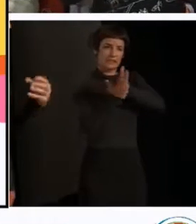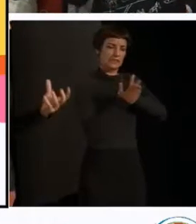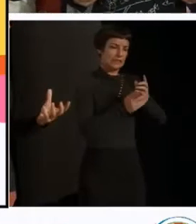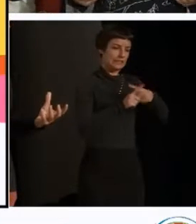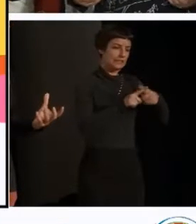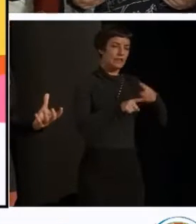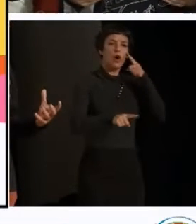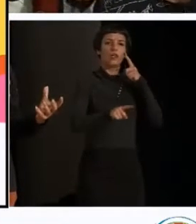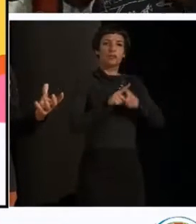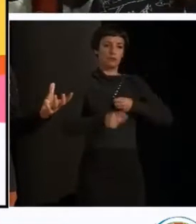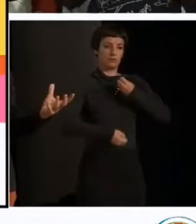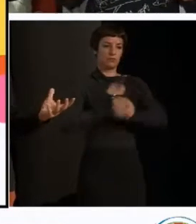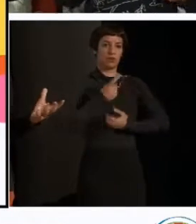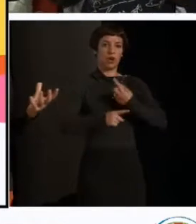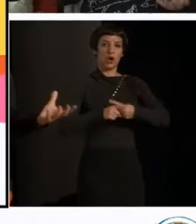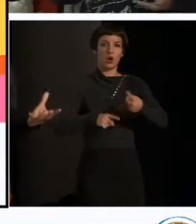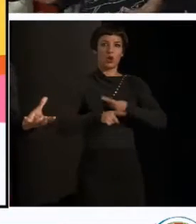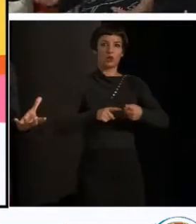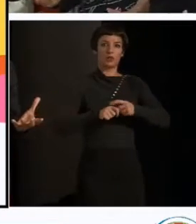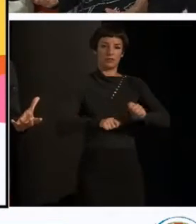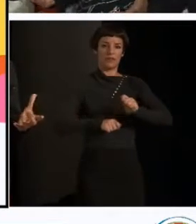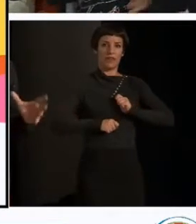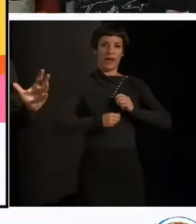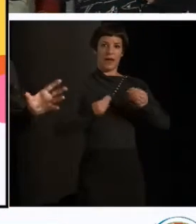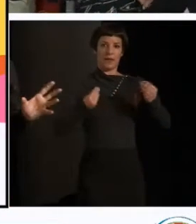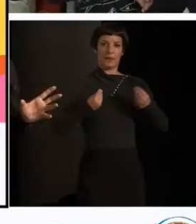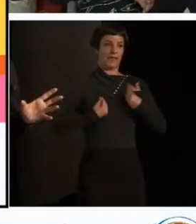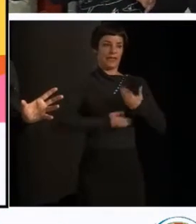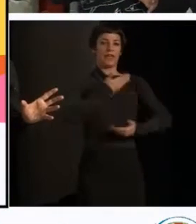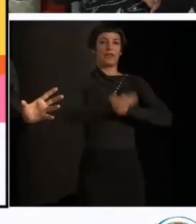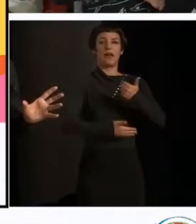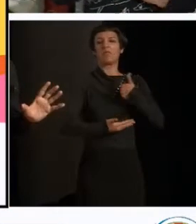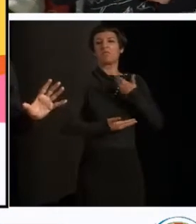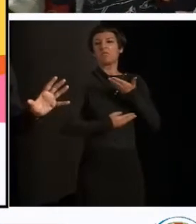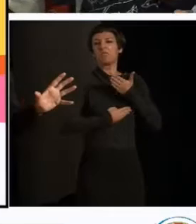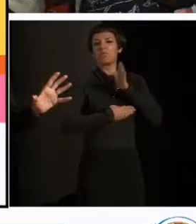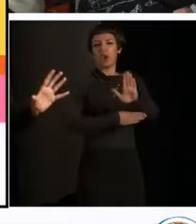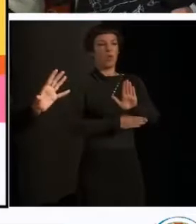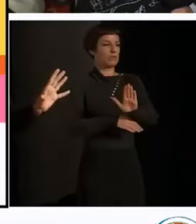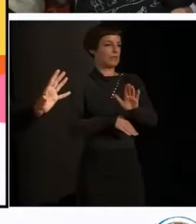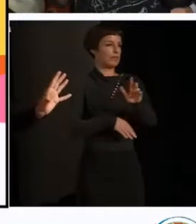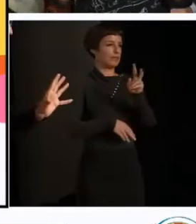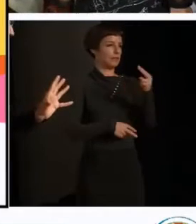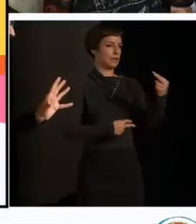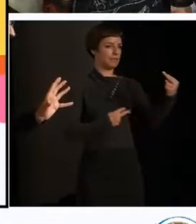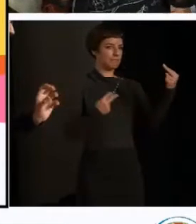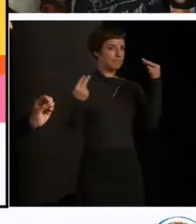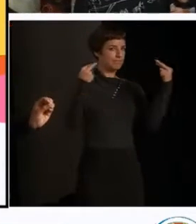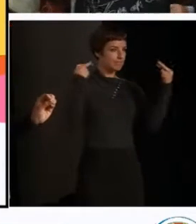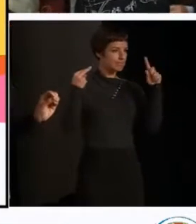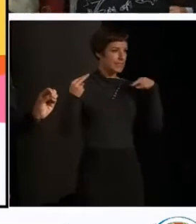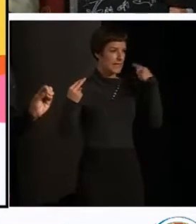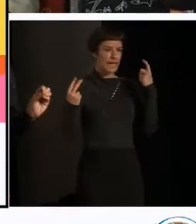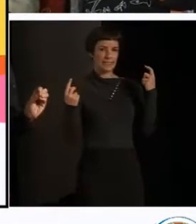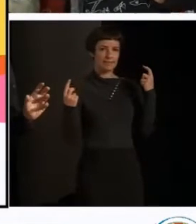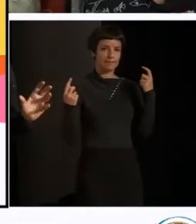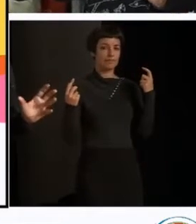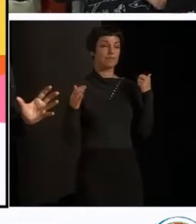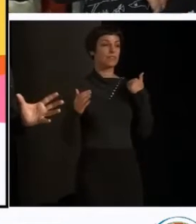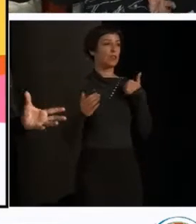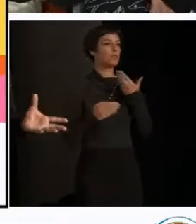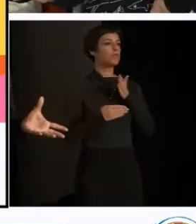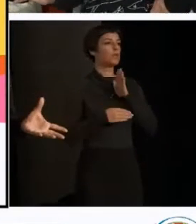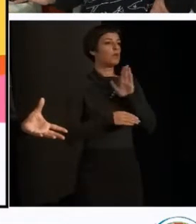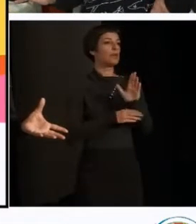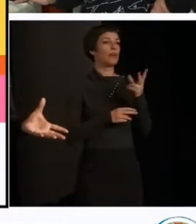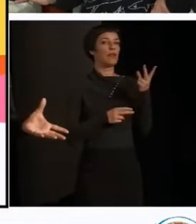expresar aquello que nos invita a danzar la vida. Y os voy a proponer, veo que ya me vais mirando con... os voy a proponer hacer